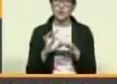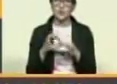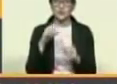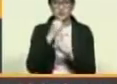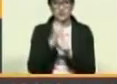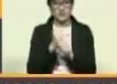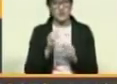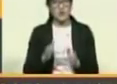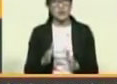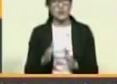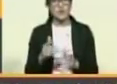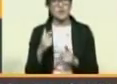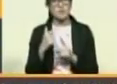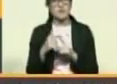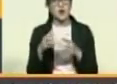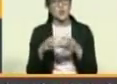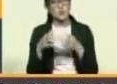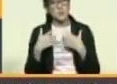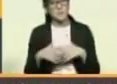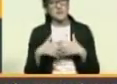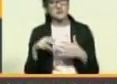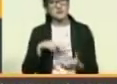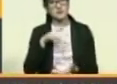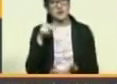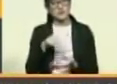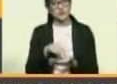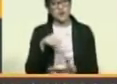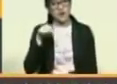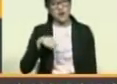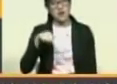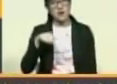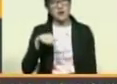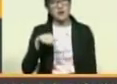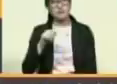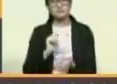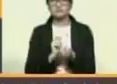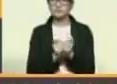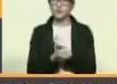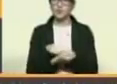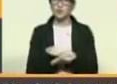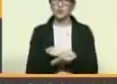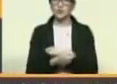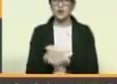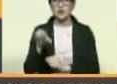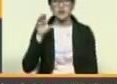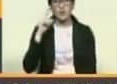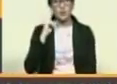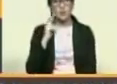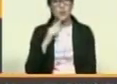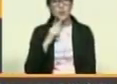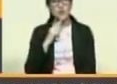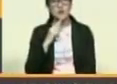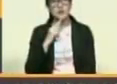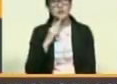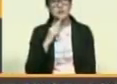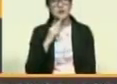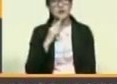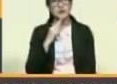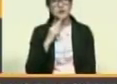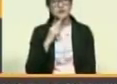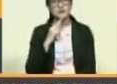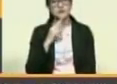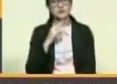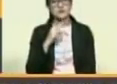obrera y los sectores empresariales nacionalistas para convertir al Estado Bolívar en la gran zona del